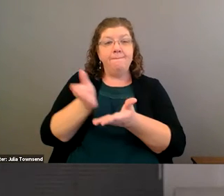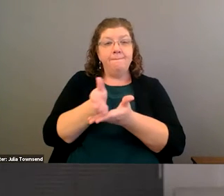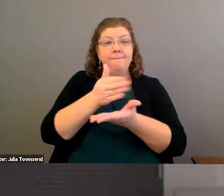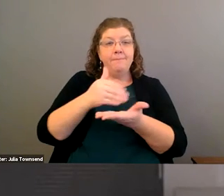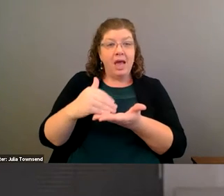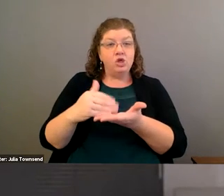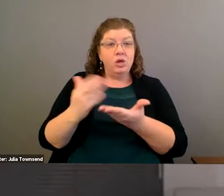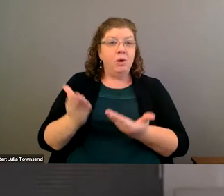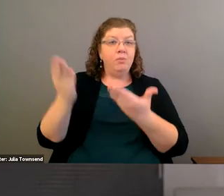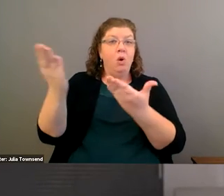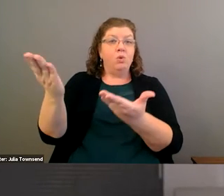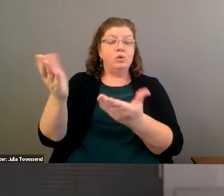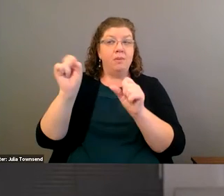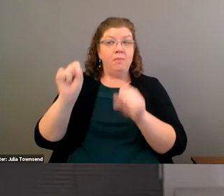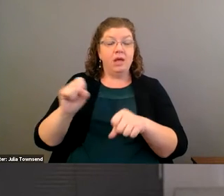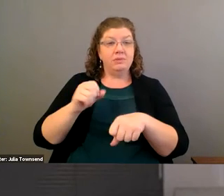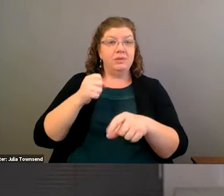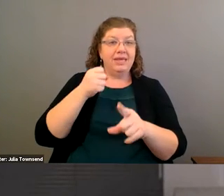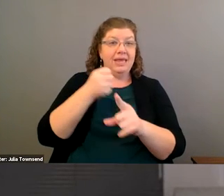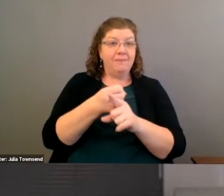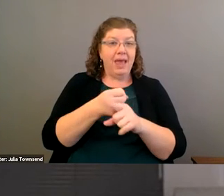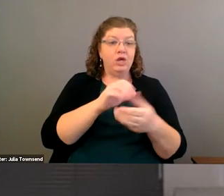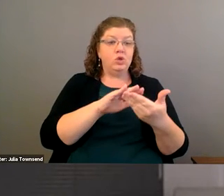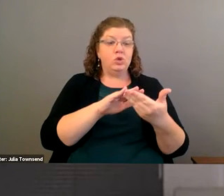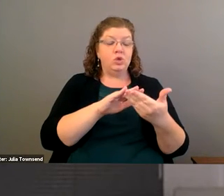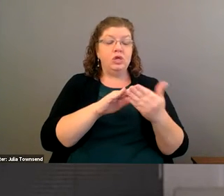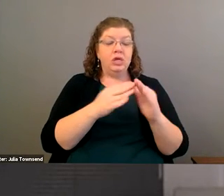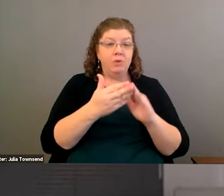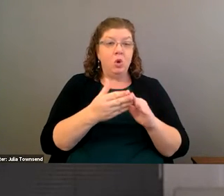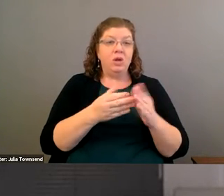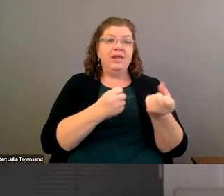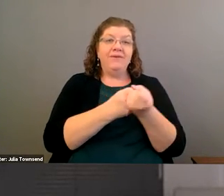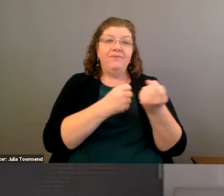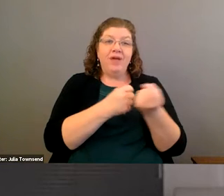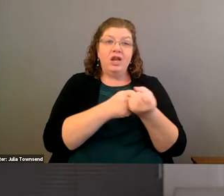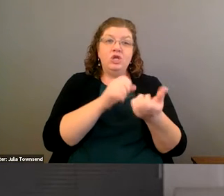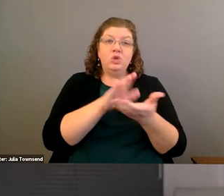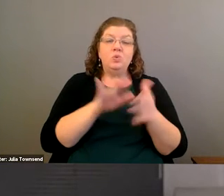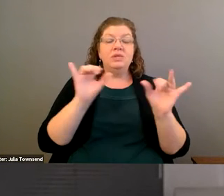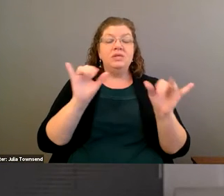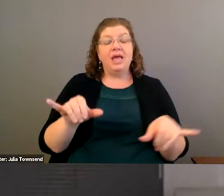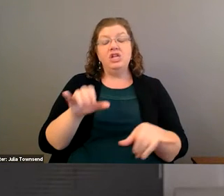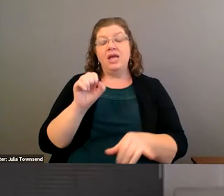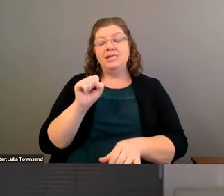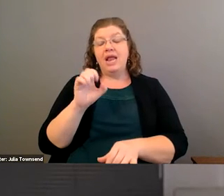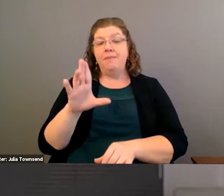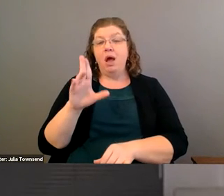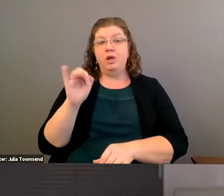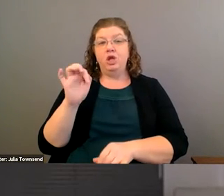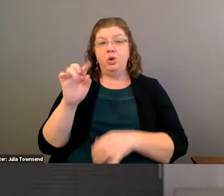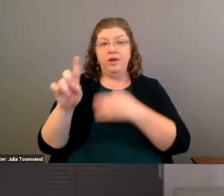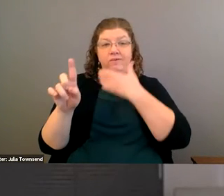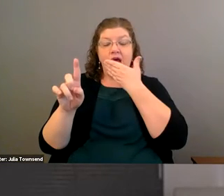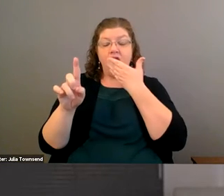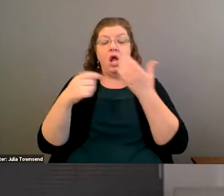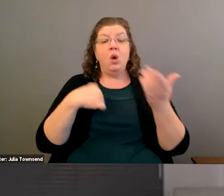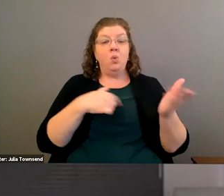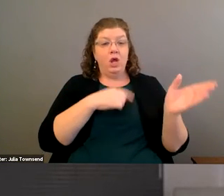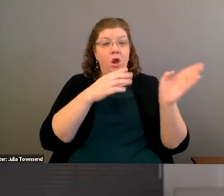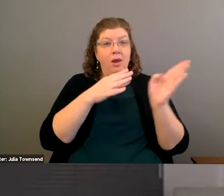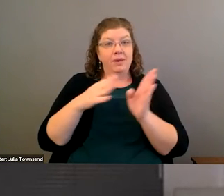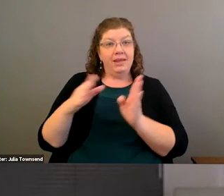del gobernador y su posible impacto a los fondos escolares, sobre todo en Santa